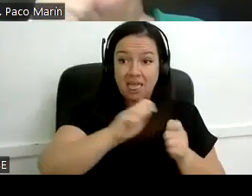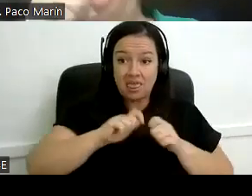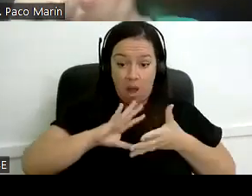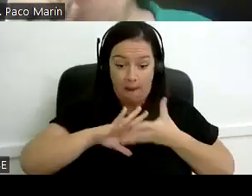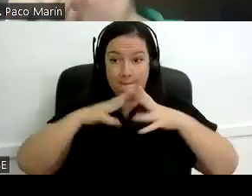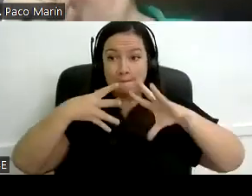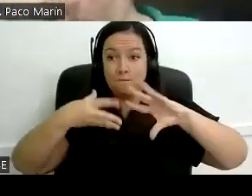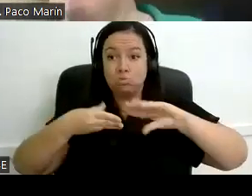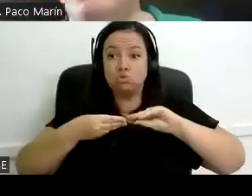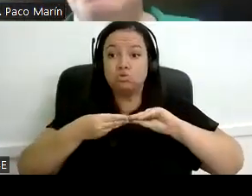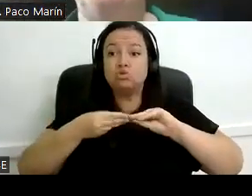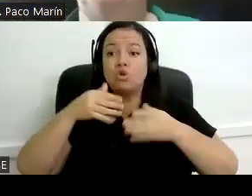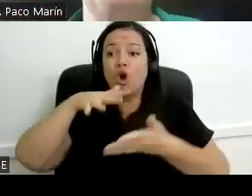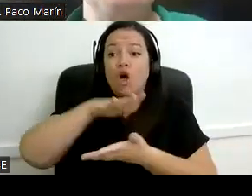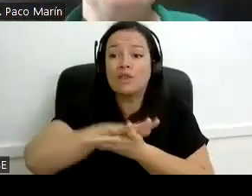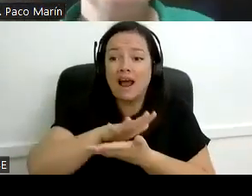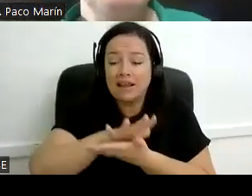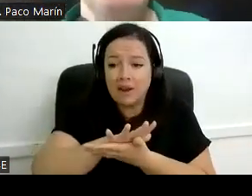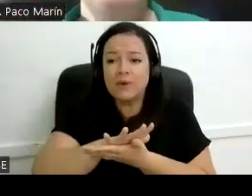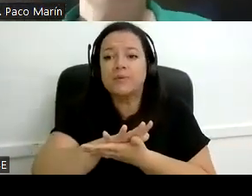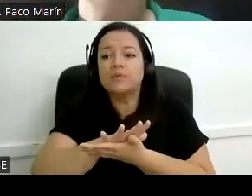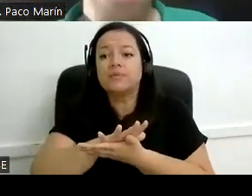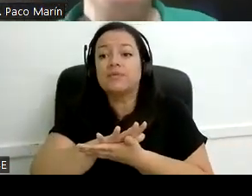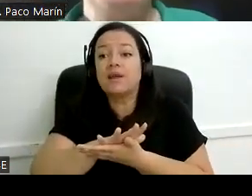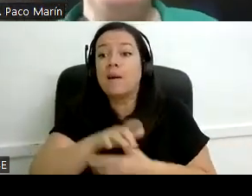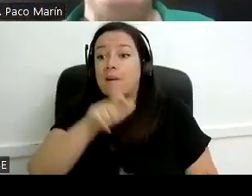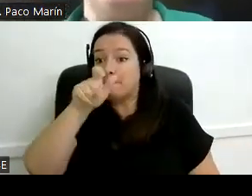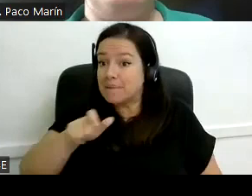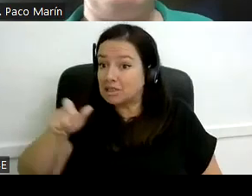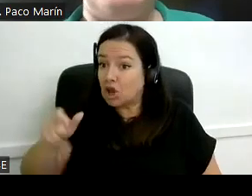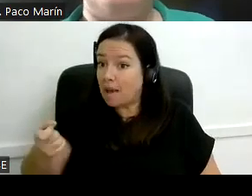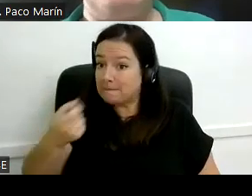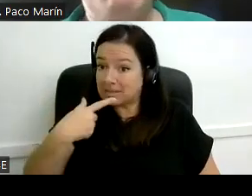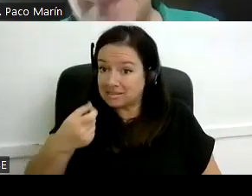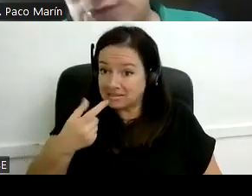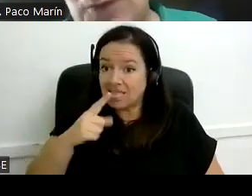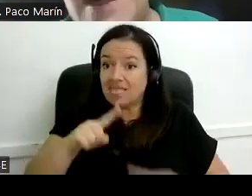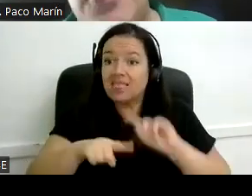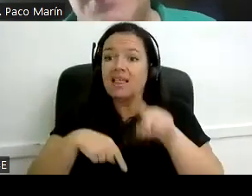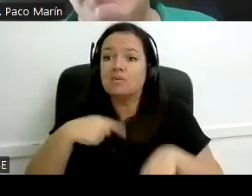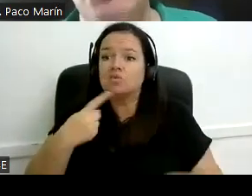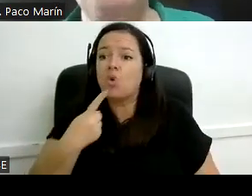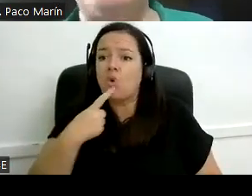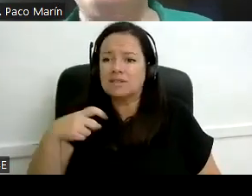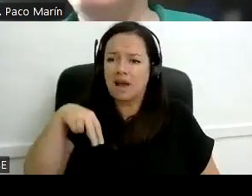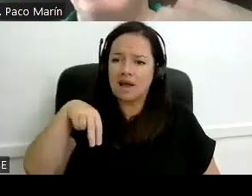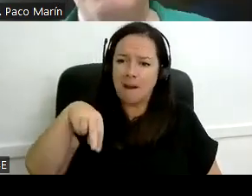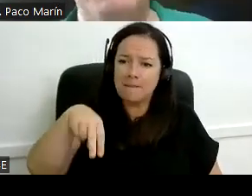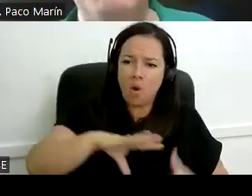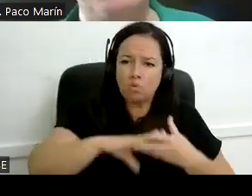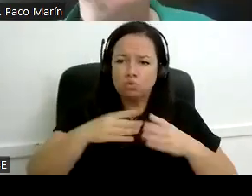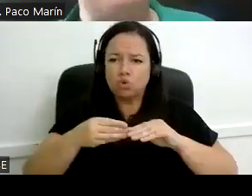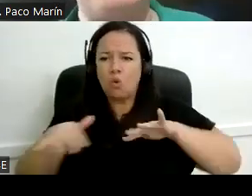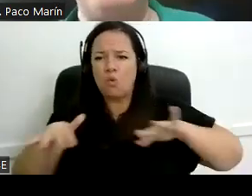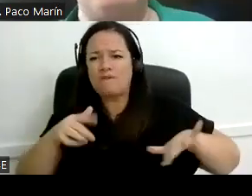tanto, perdón, las personas que los toman van a tener menor coordinación a nivel muscular y si se